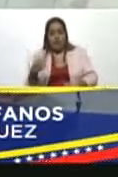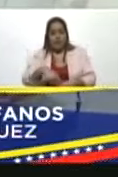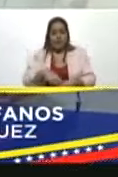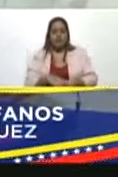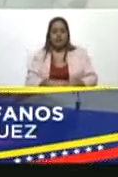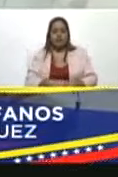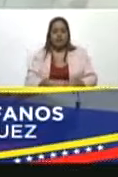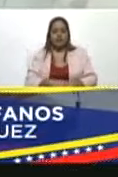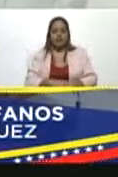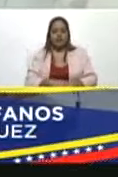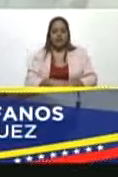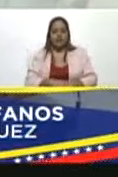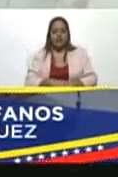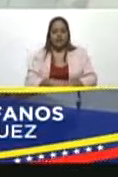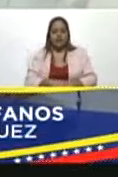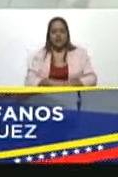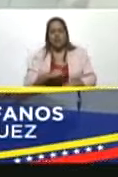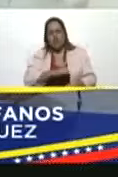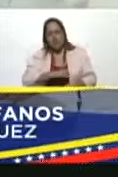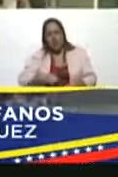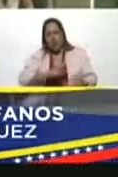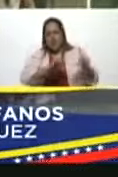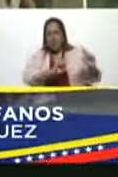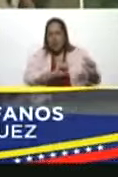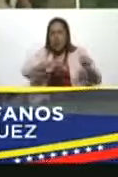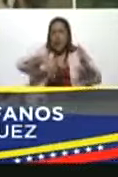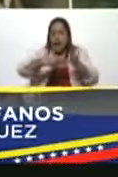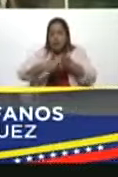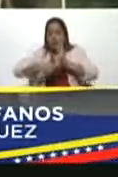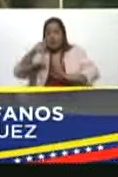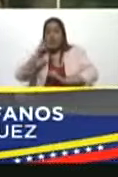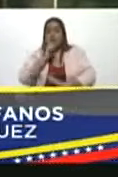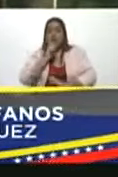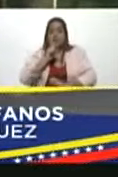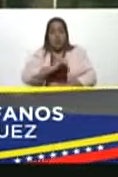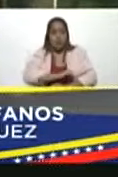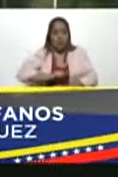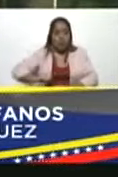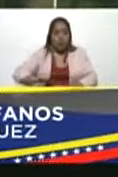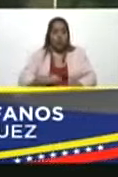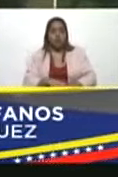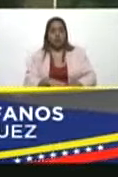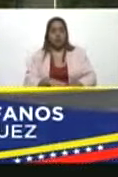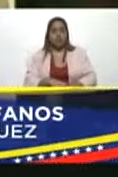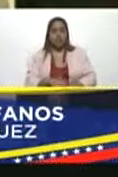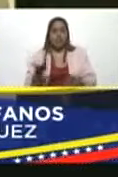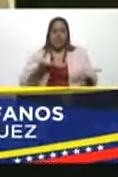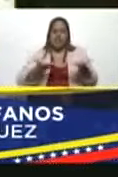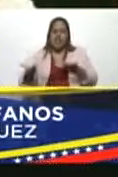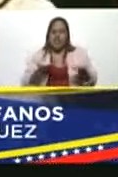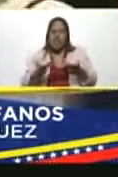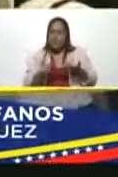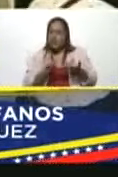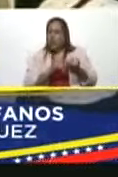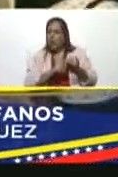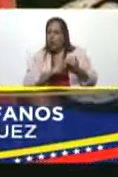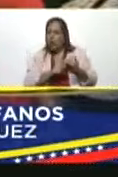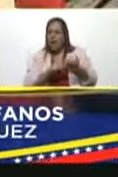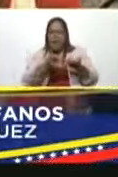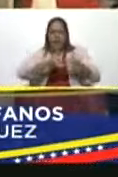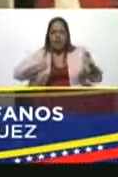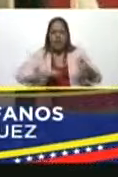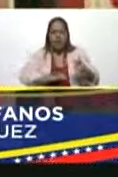de mínimo a gran complejidad, alta complejidad, en los servicios de cirugía